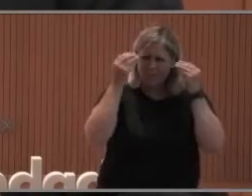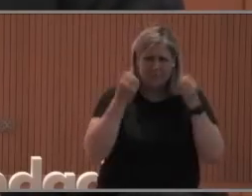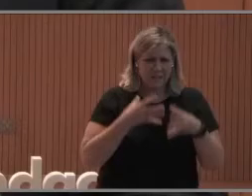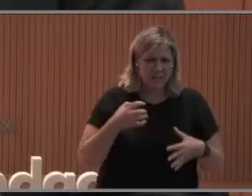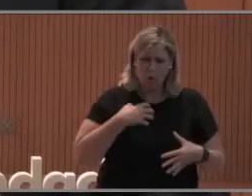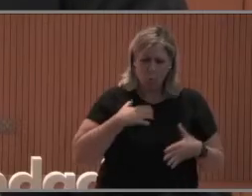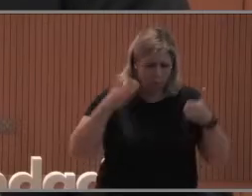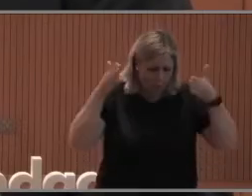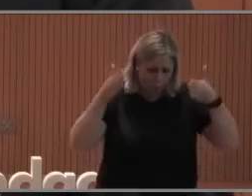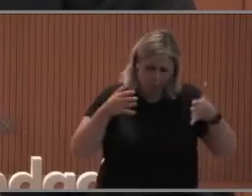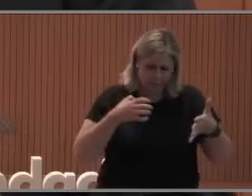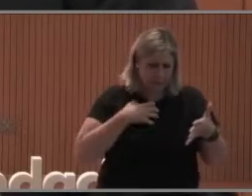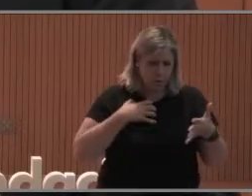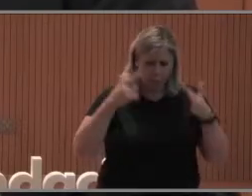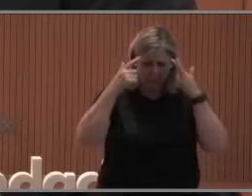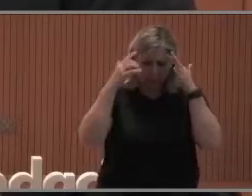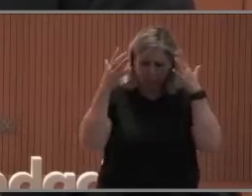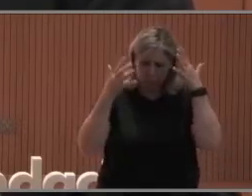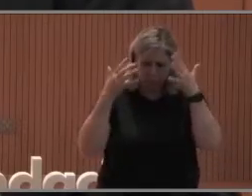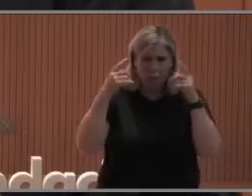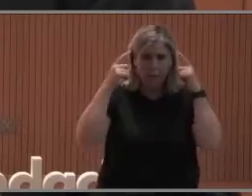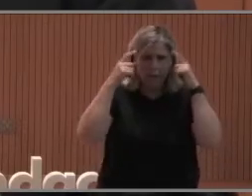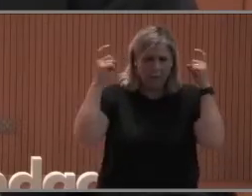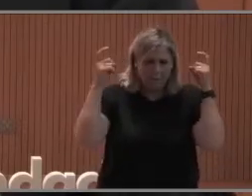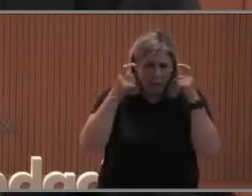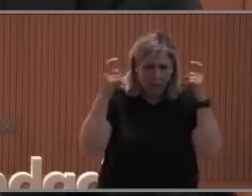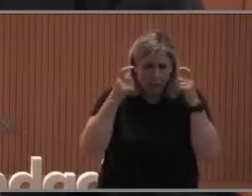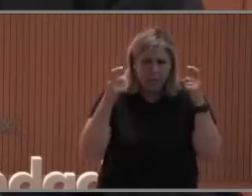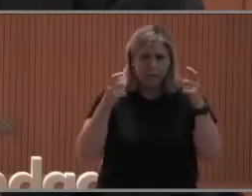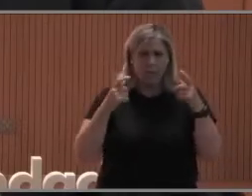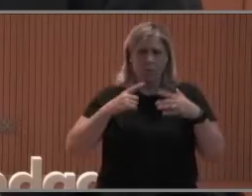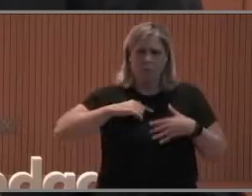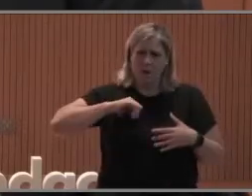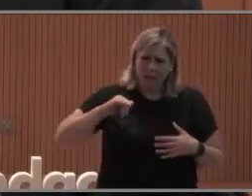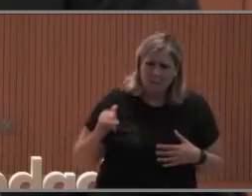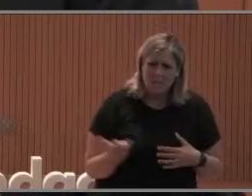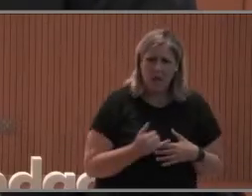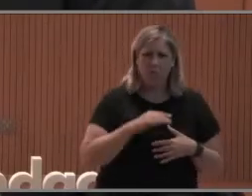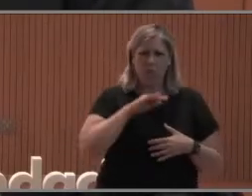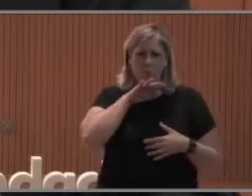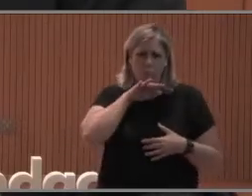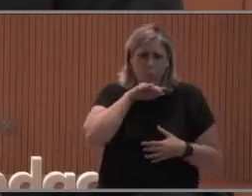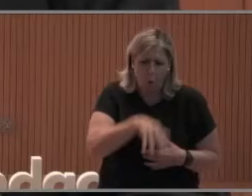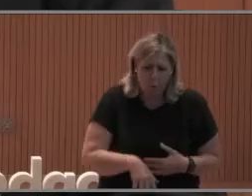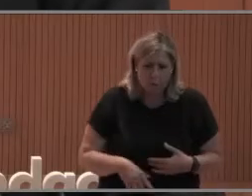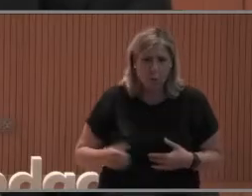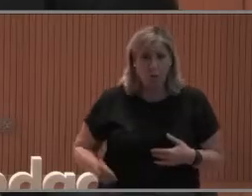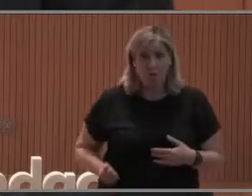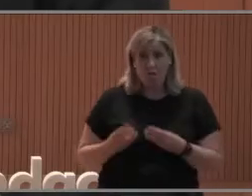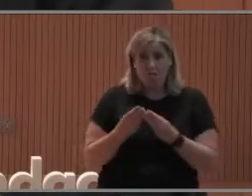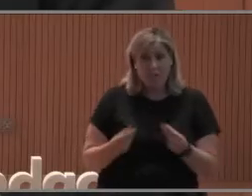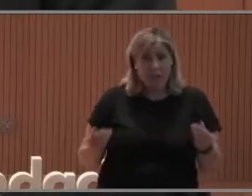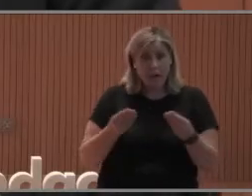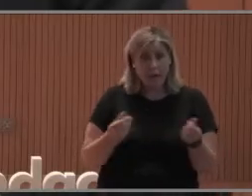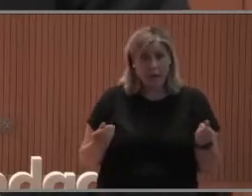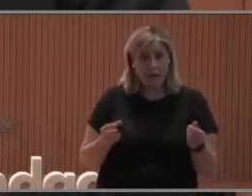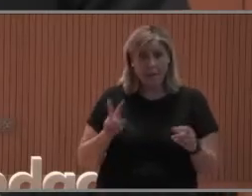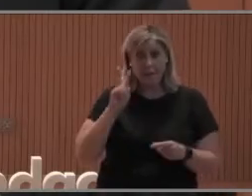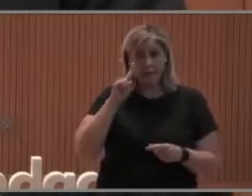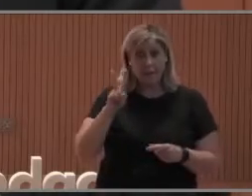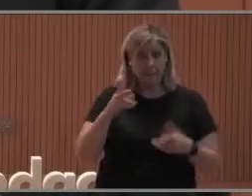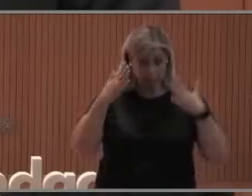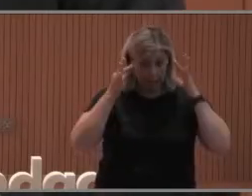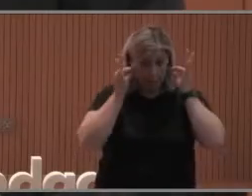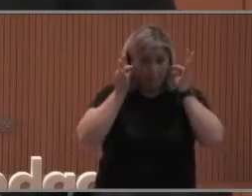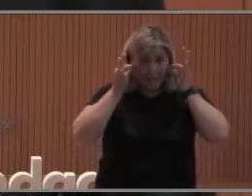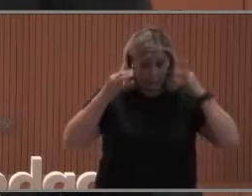que no nos van las cosas bien. Dolor de cabeza, fatiga, náuseas, vómitos o diarrea y sobre todo vemos que nuestra piel ha dejado de